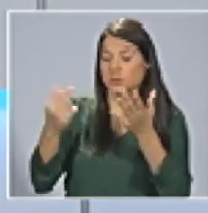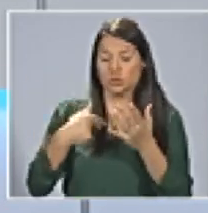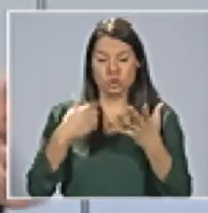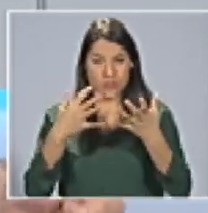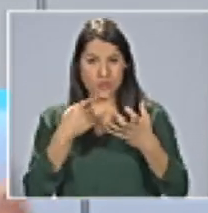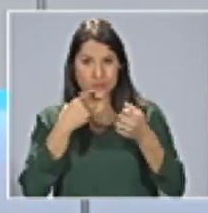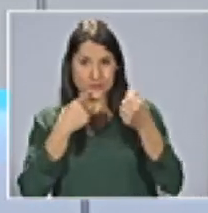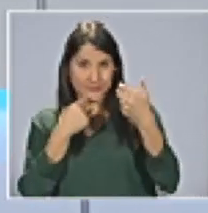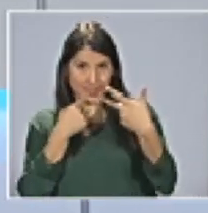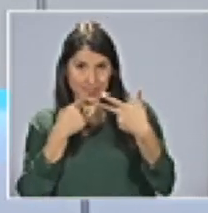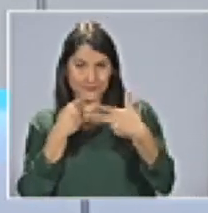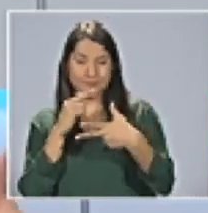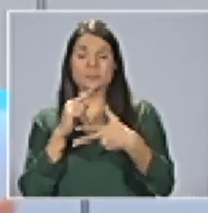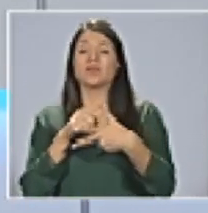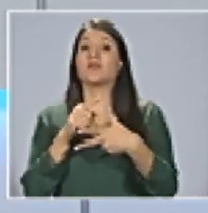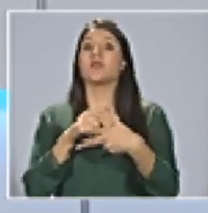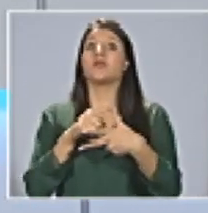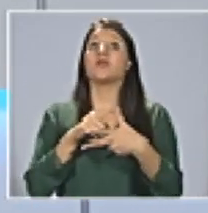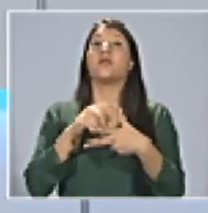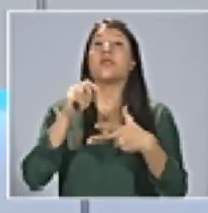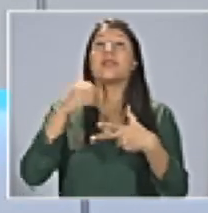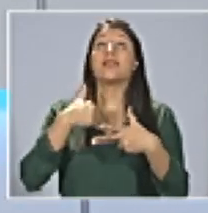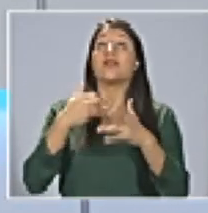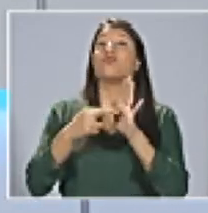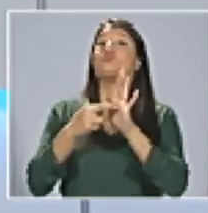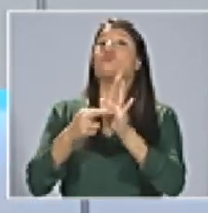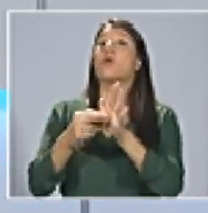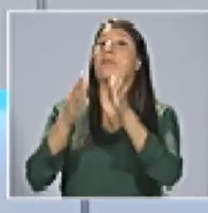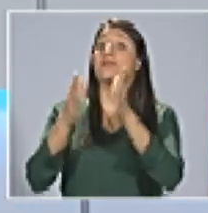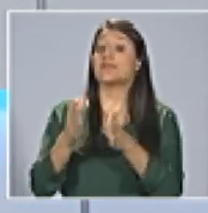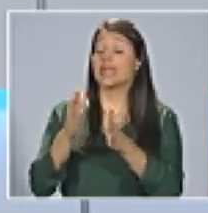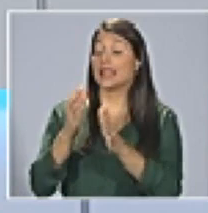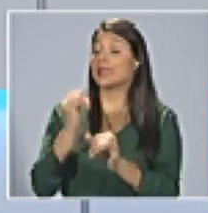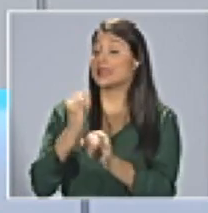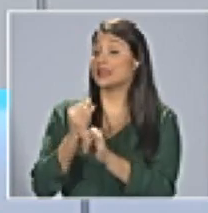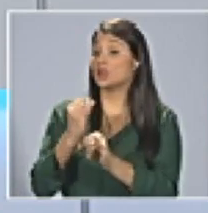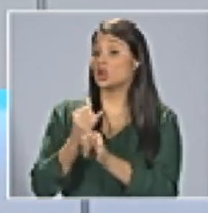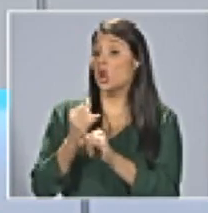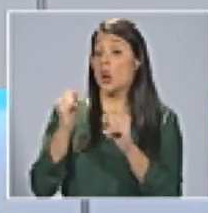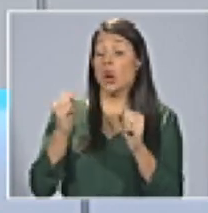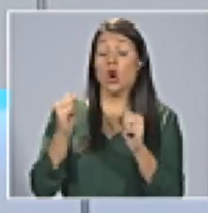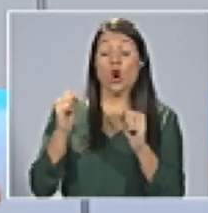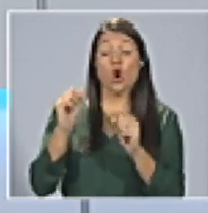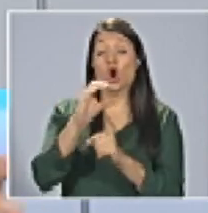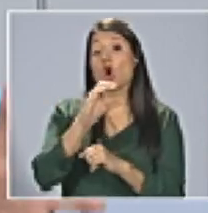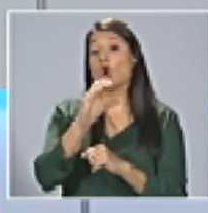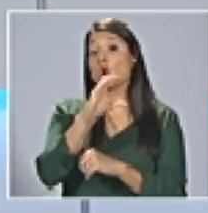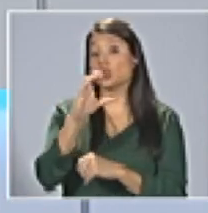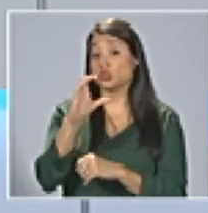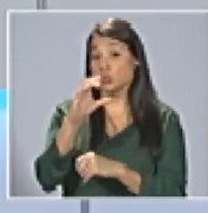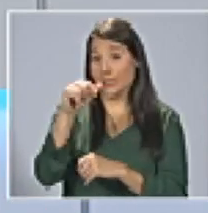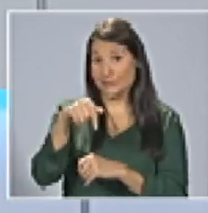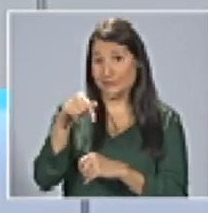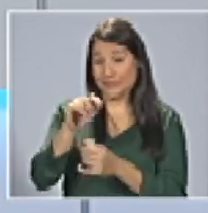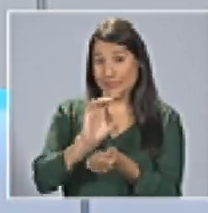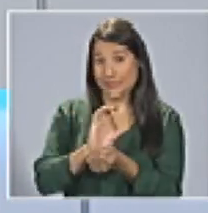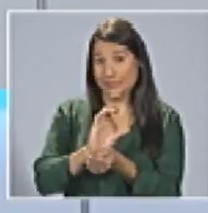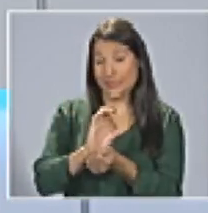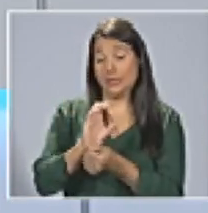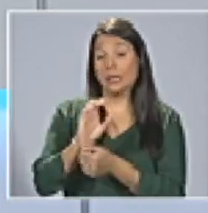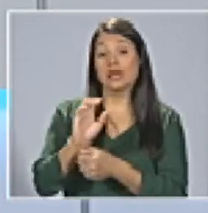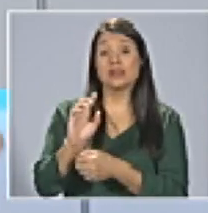3. La primera, una vocería institucional, nunca la ha tenido el Poder Judicial y es indispensable.